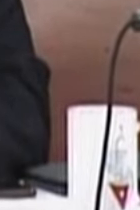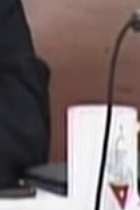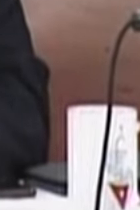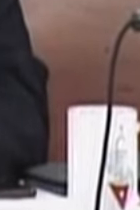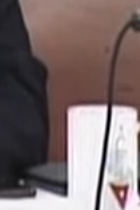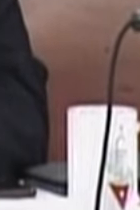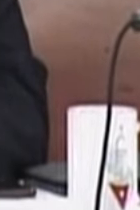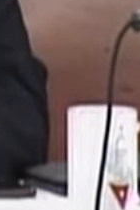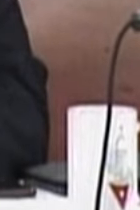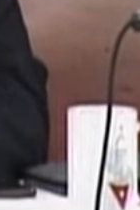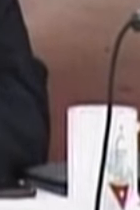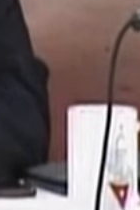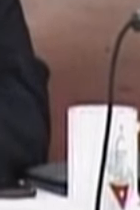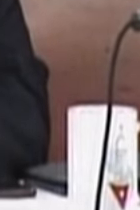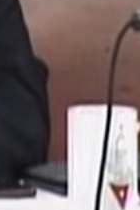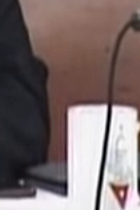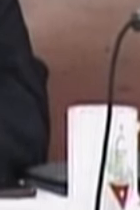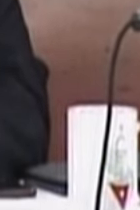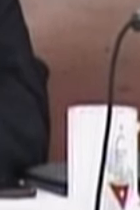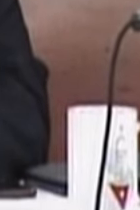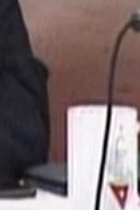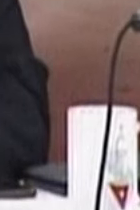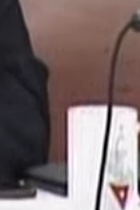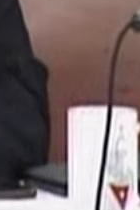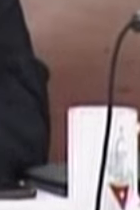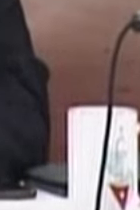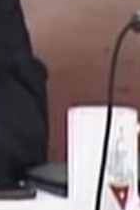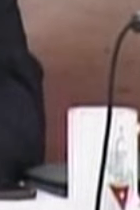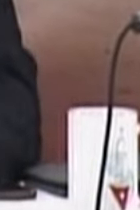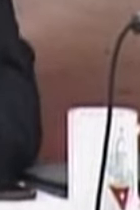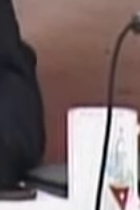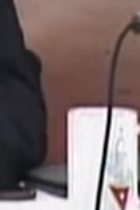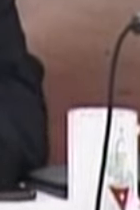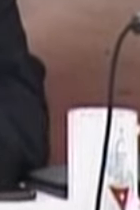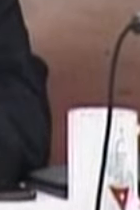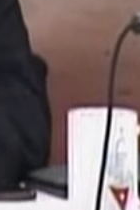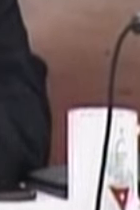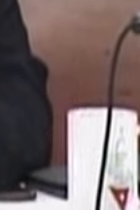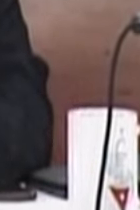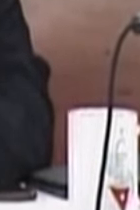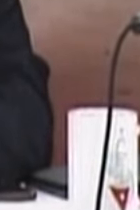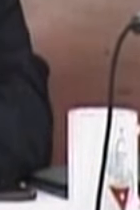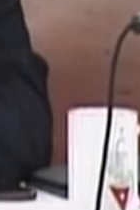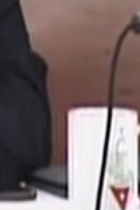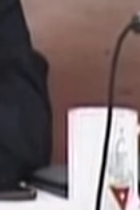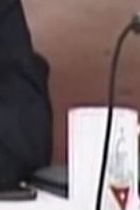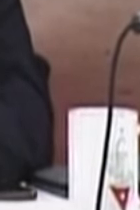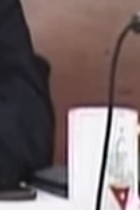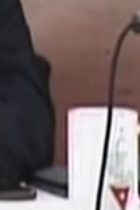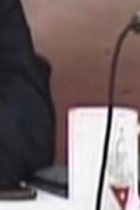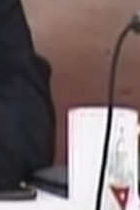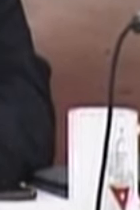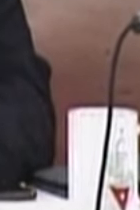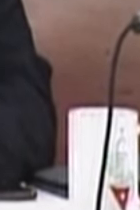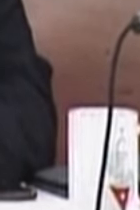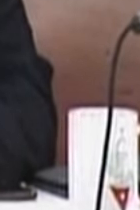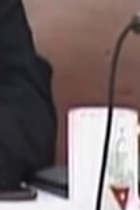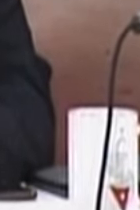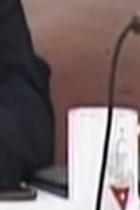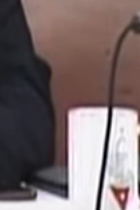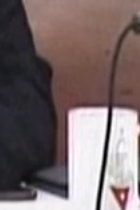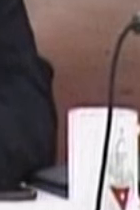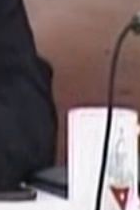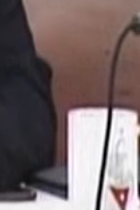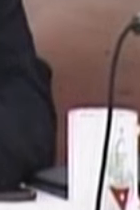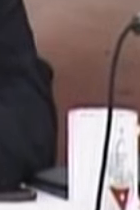aquel himno de combate que es hoy nuestro himno nacional. Desde esa histórica ciudad, desde este territorio de combate